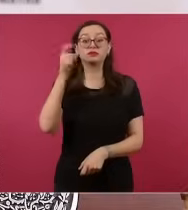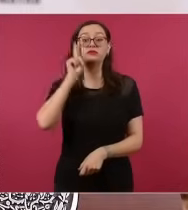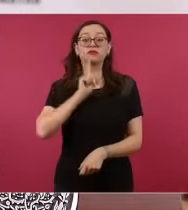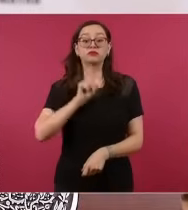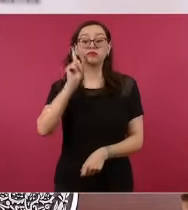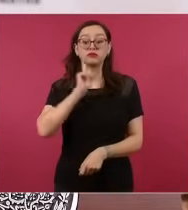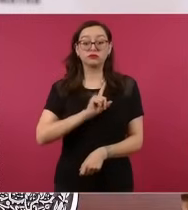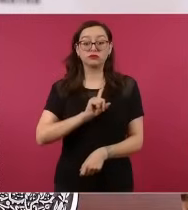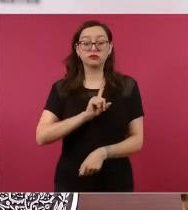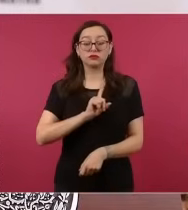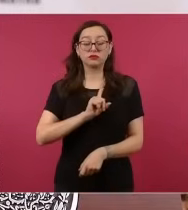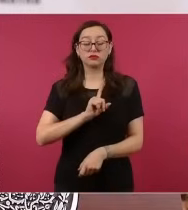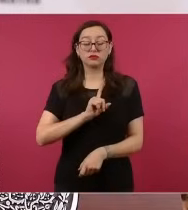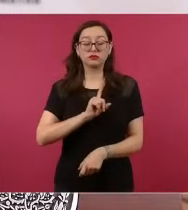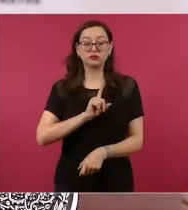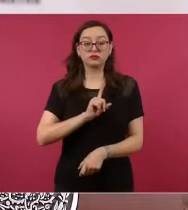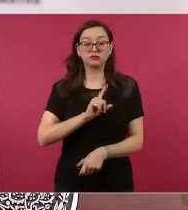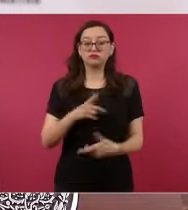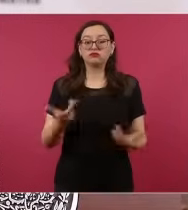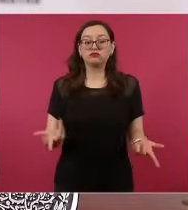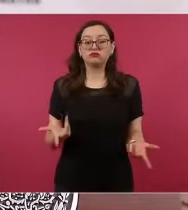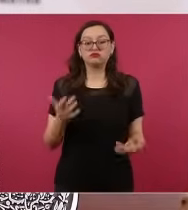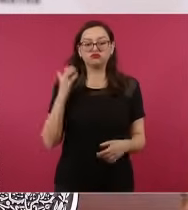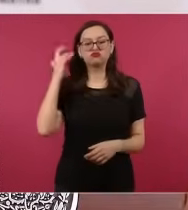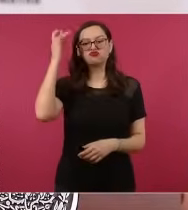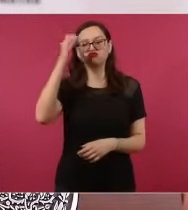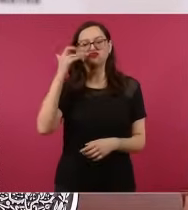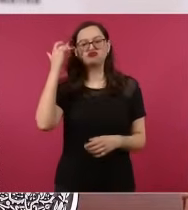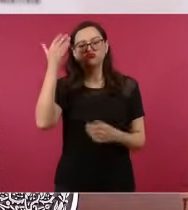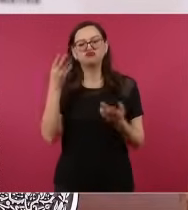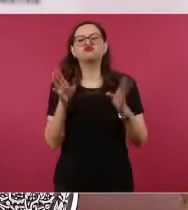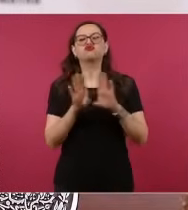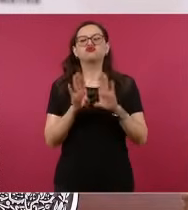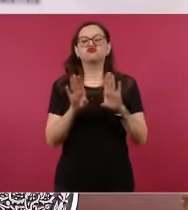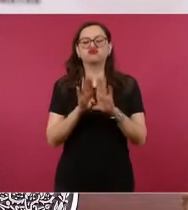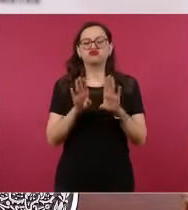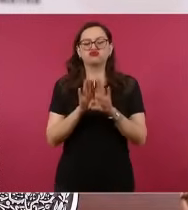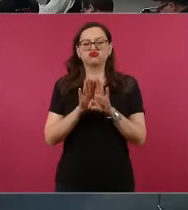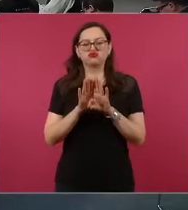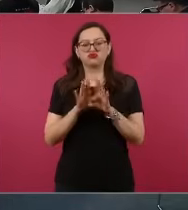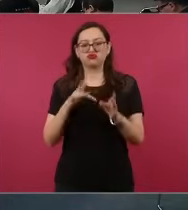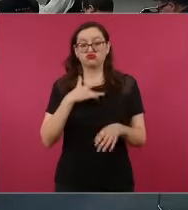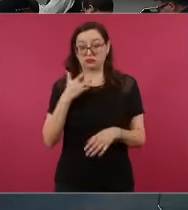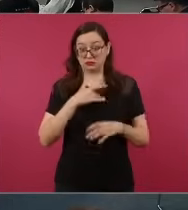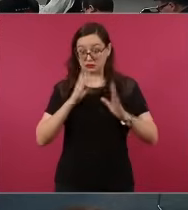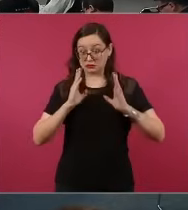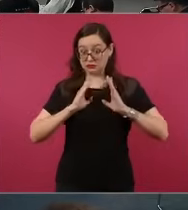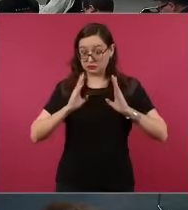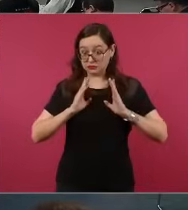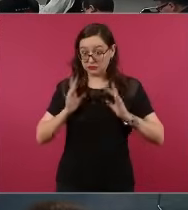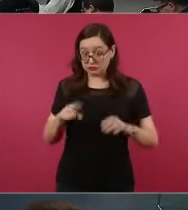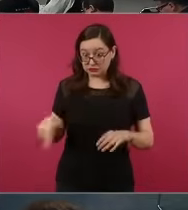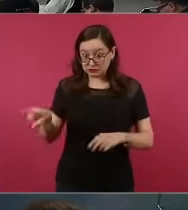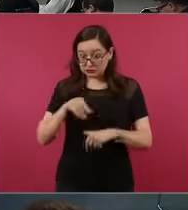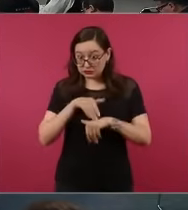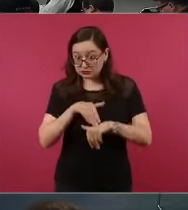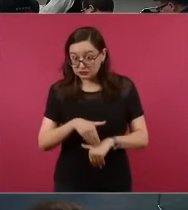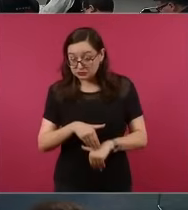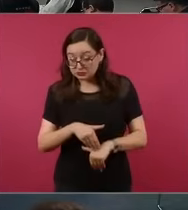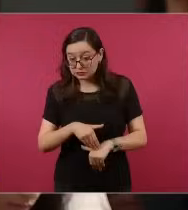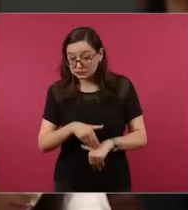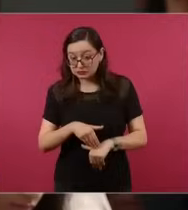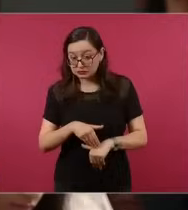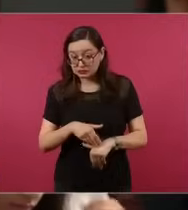mujer. ¿Qué reflexión hace hacia el interior de las Fuerzas Armadas, del Ejército, y sobre